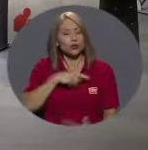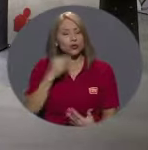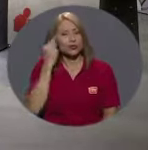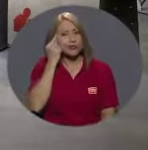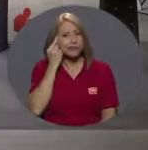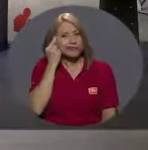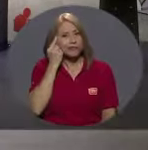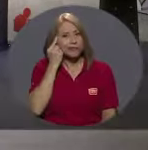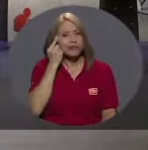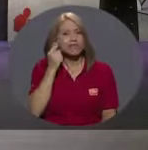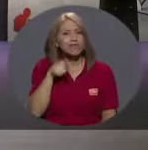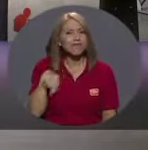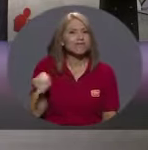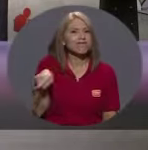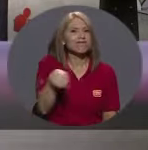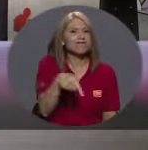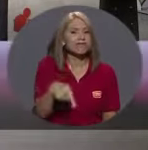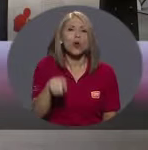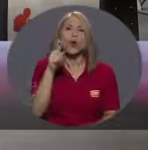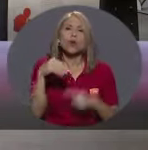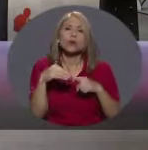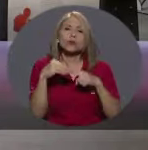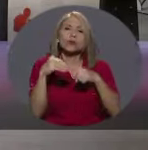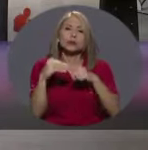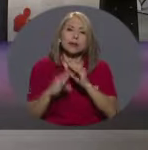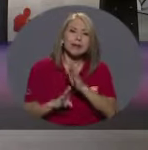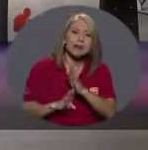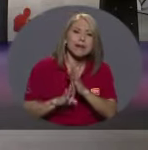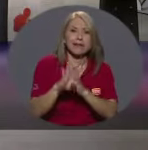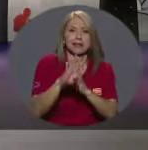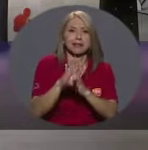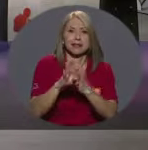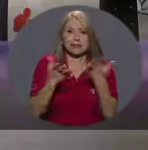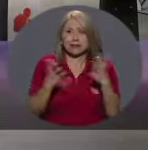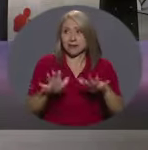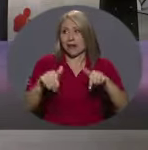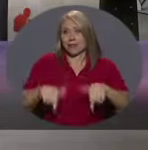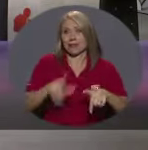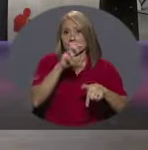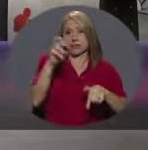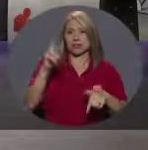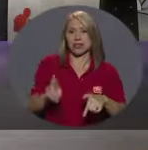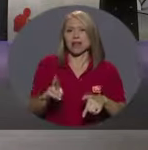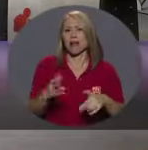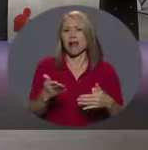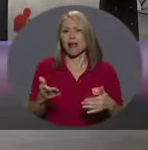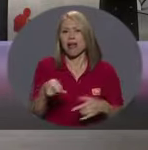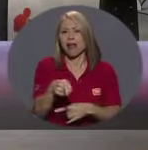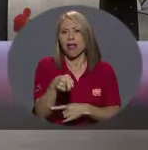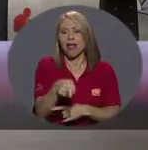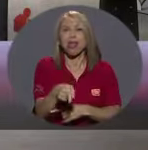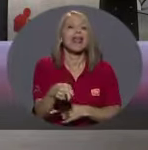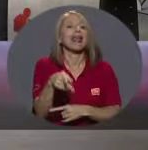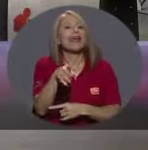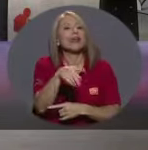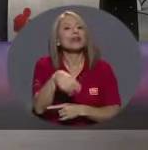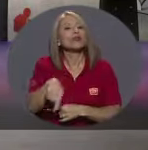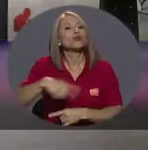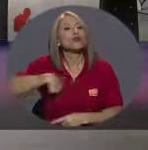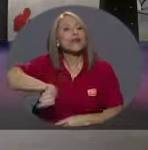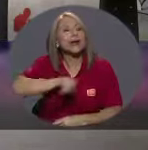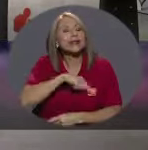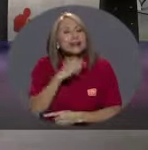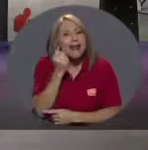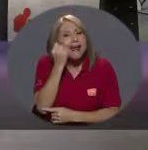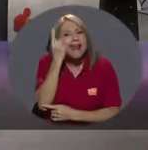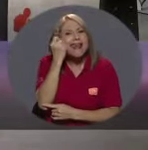de volver al programa, de uno de los principales avances que tal vez hemos tenido en el país, ¿verdad?, ha sido en esa